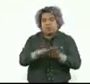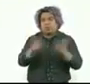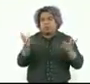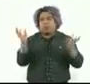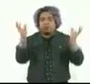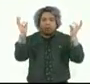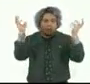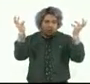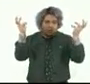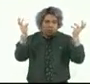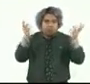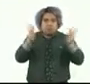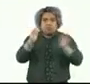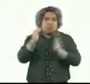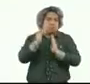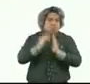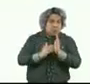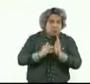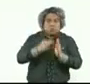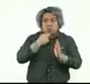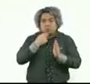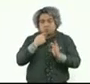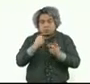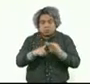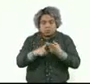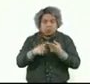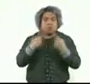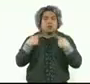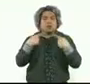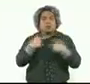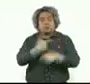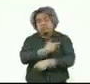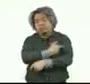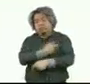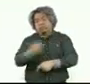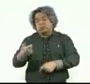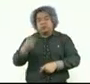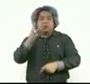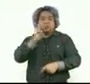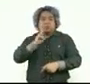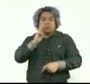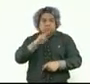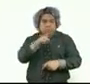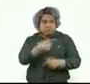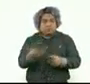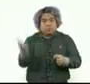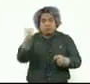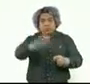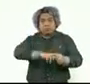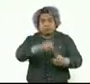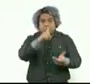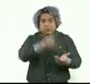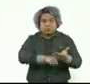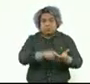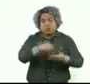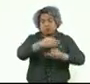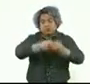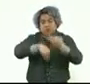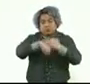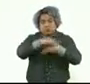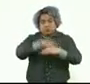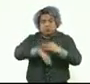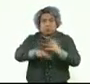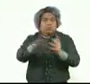ambulancias, también en el caso de la positividad identificada en los propios hospitales, todos los indicadores